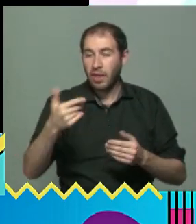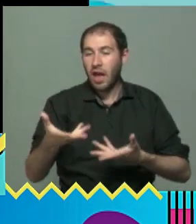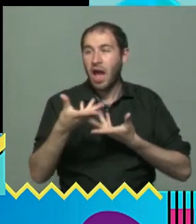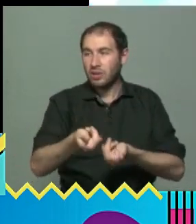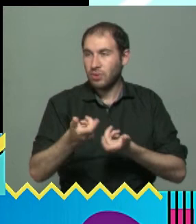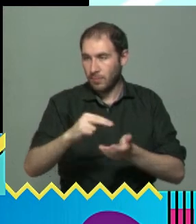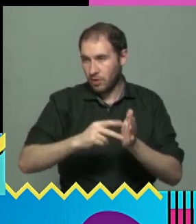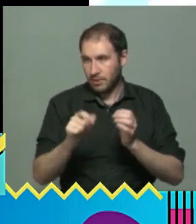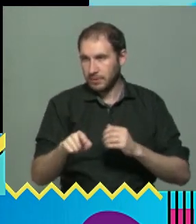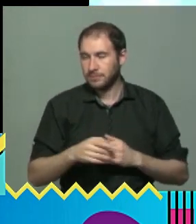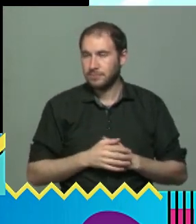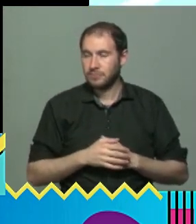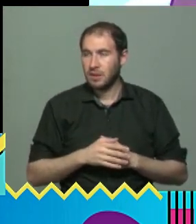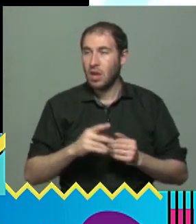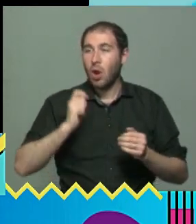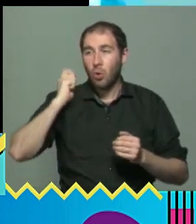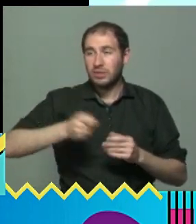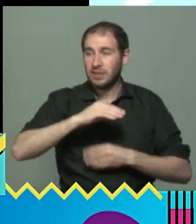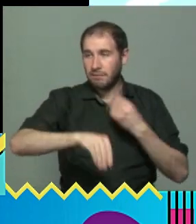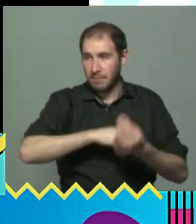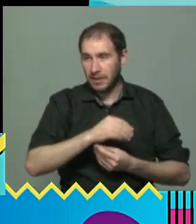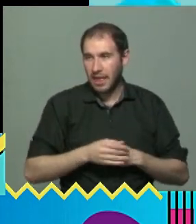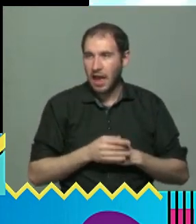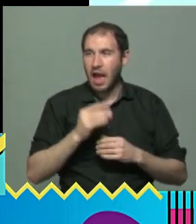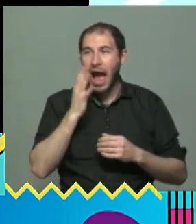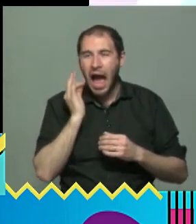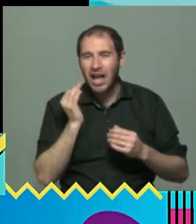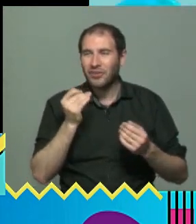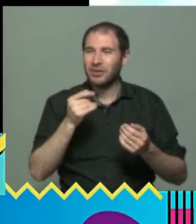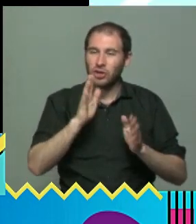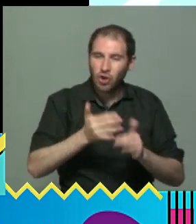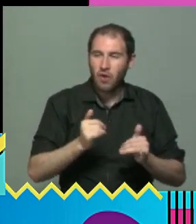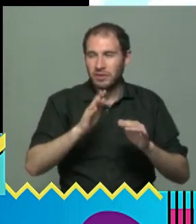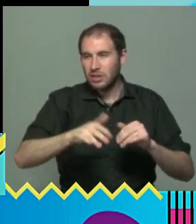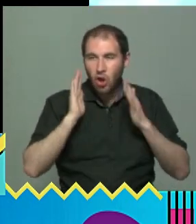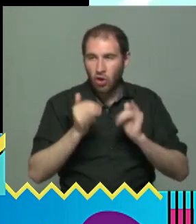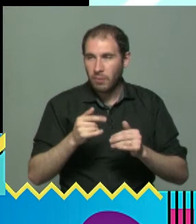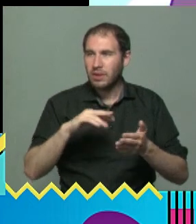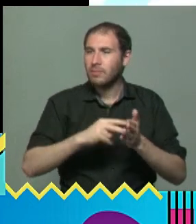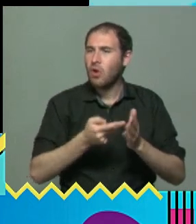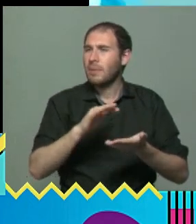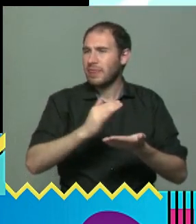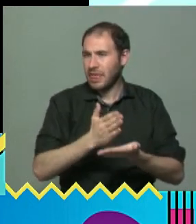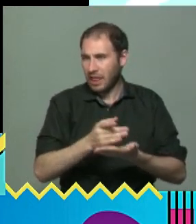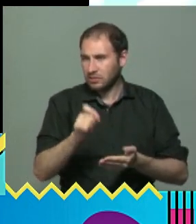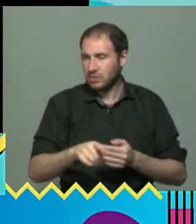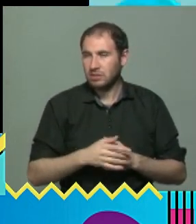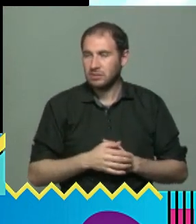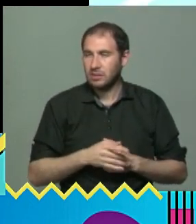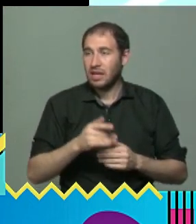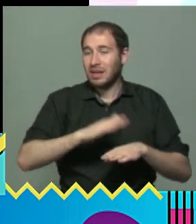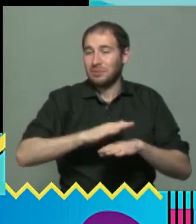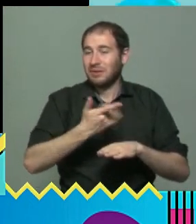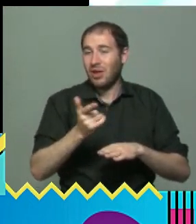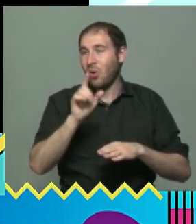esta problemática. La justicia de familia, por lo menos en niños, niñas o adolescentes que son vulnerados en sus derechos, no tiene